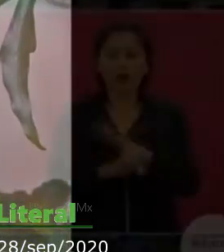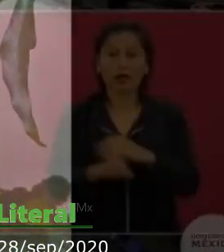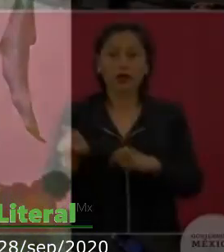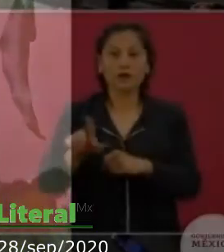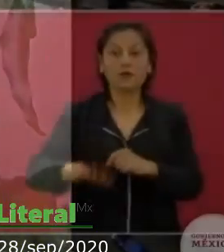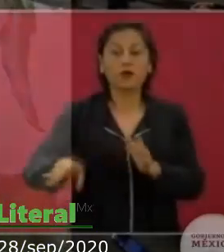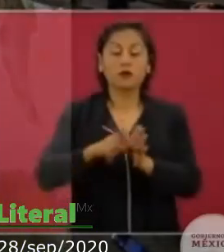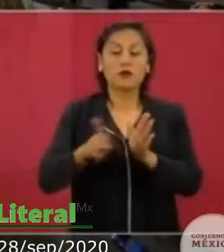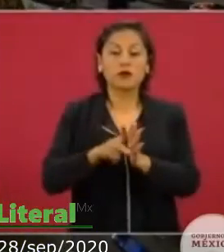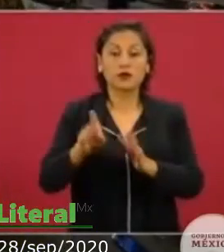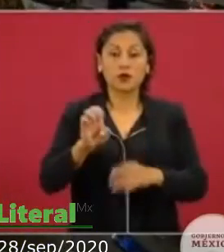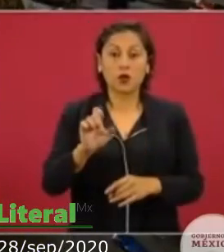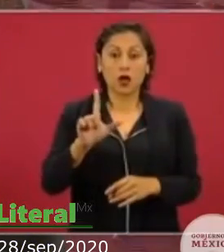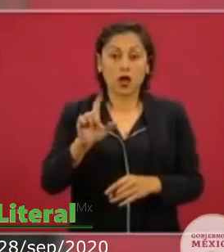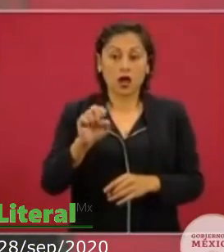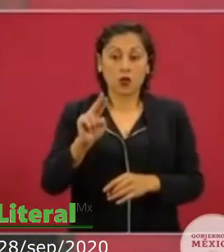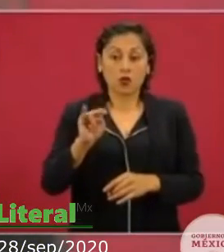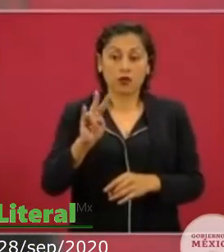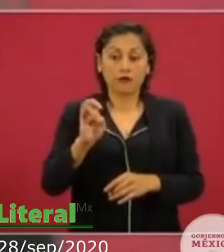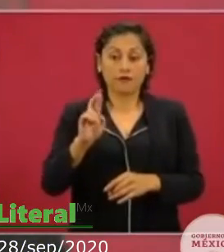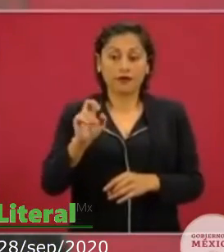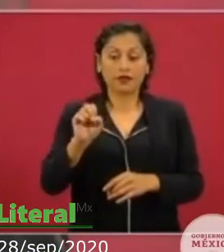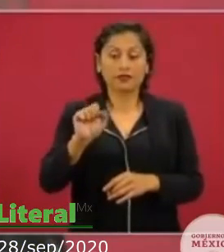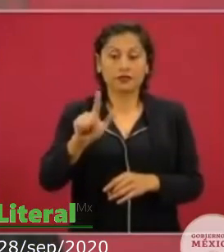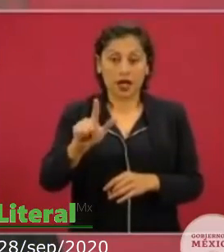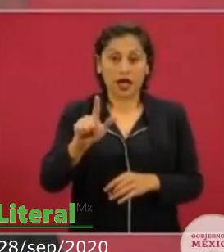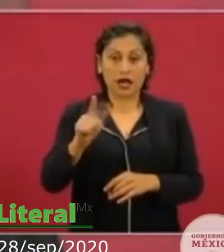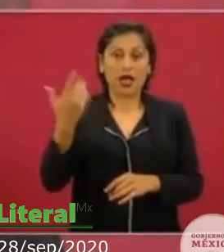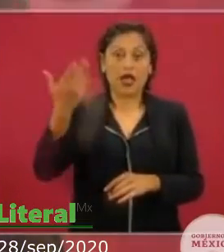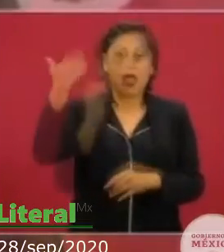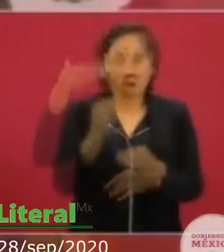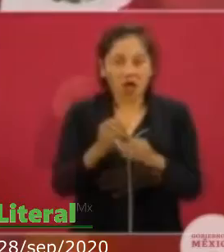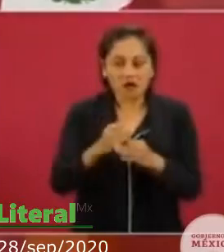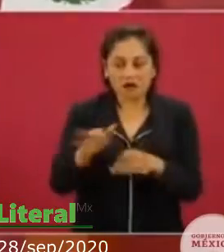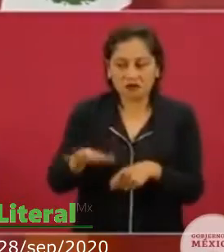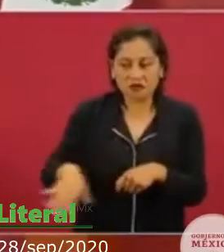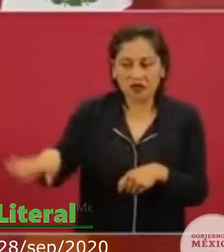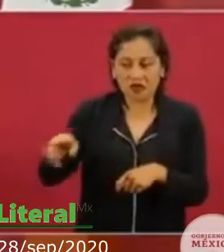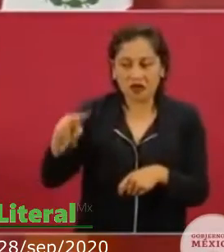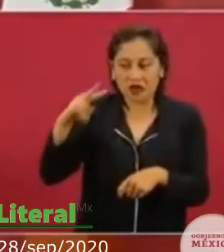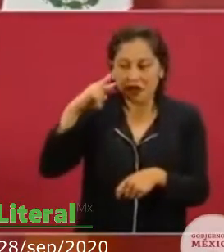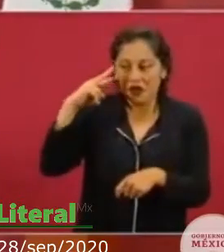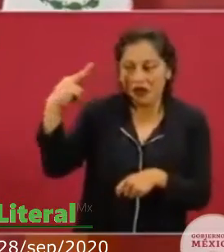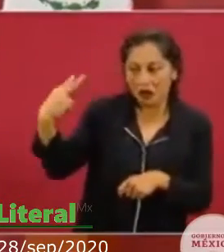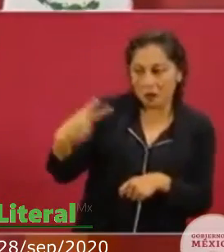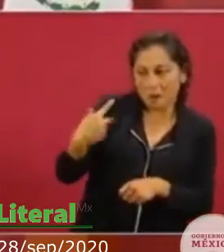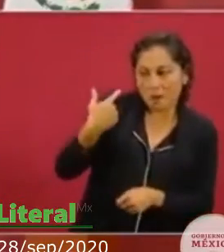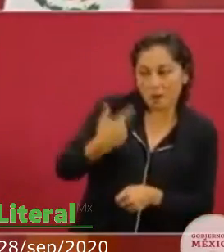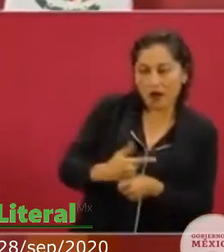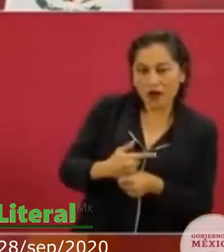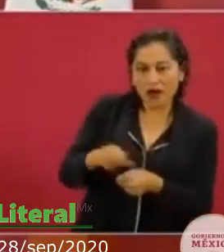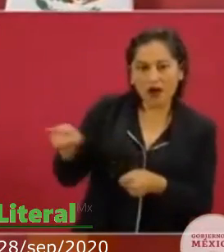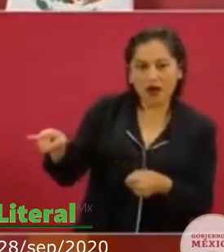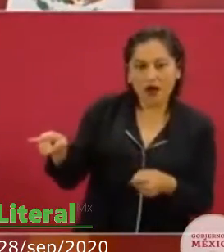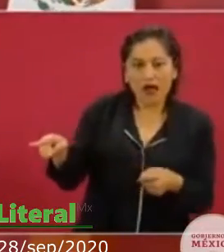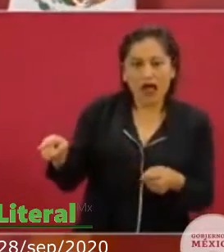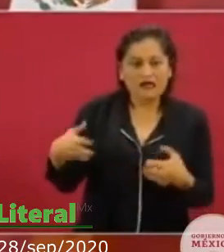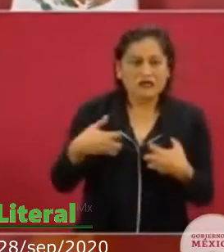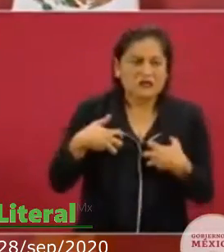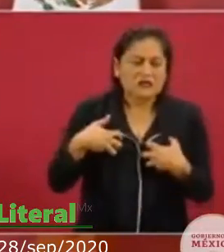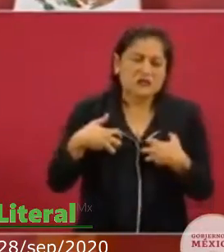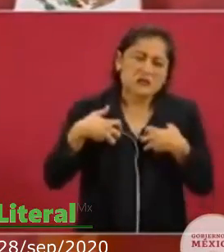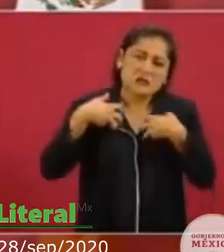podemos contratarle publicidad como era antes. ¿Cómo es posible, ¿sí?, si